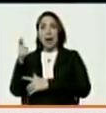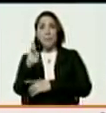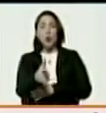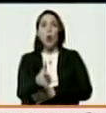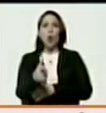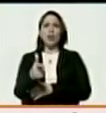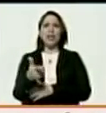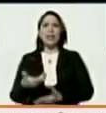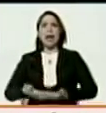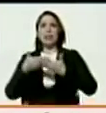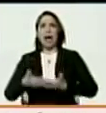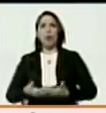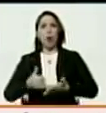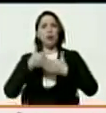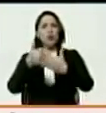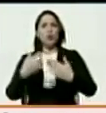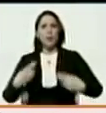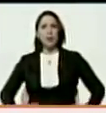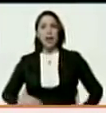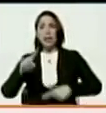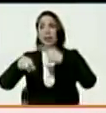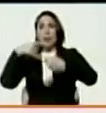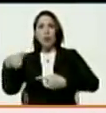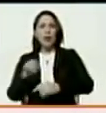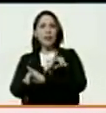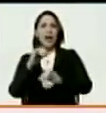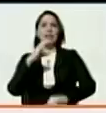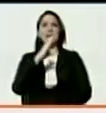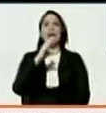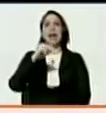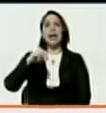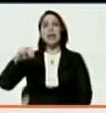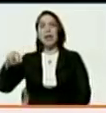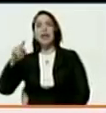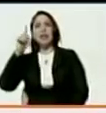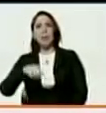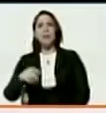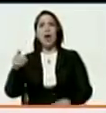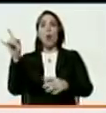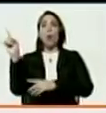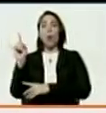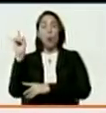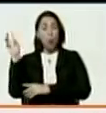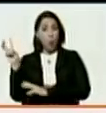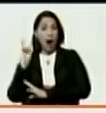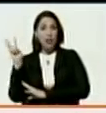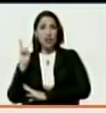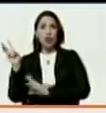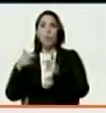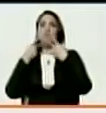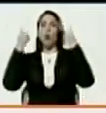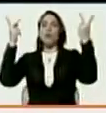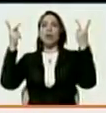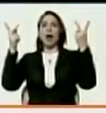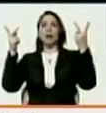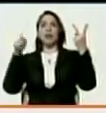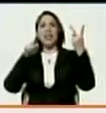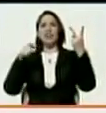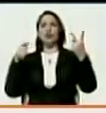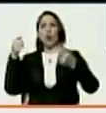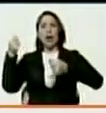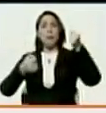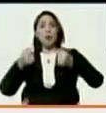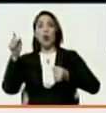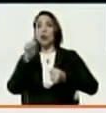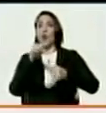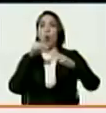ayuda humanitaria, que después, por cierto, CNN, The Washington Post, The New York Times publicaron que esos camiones no portaban